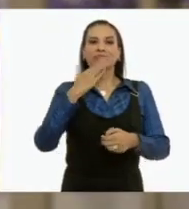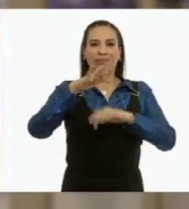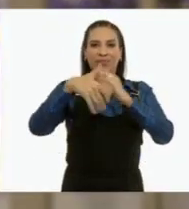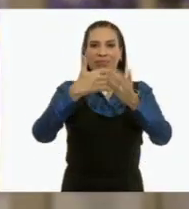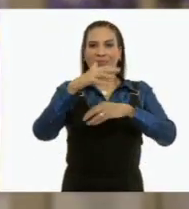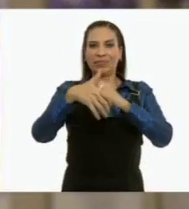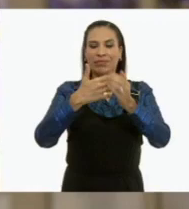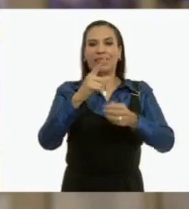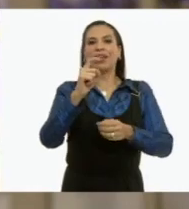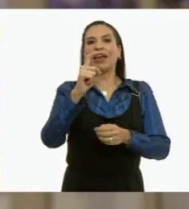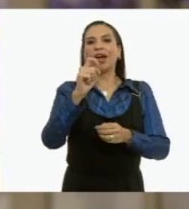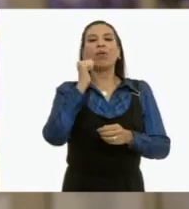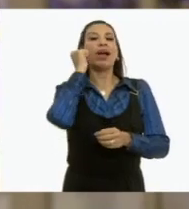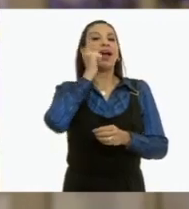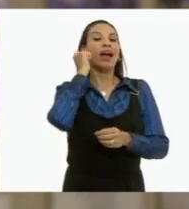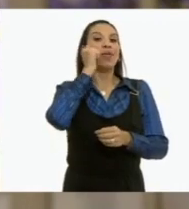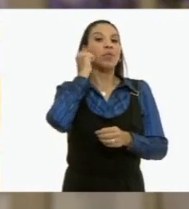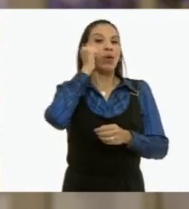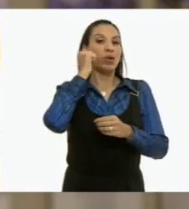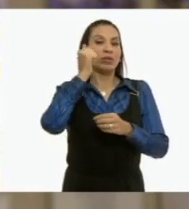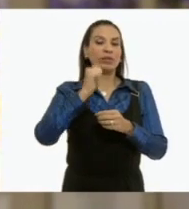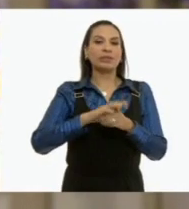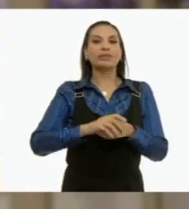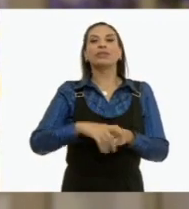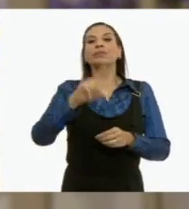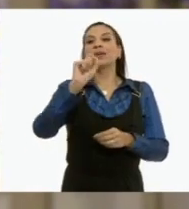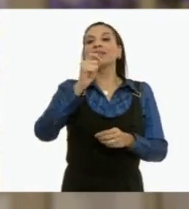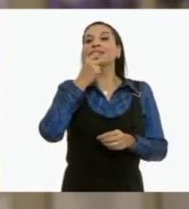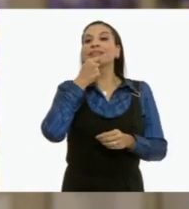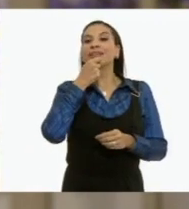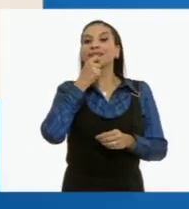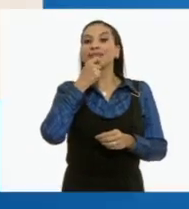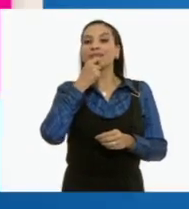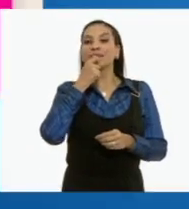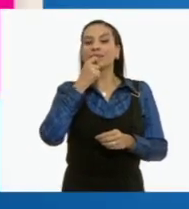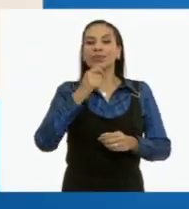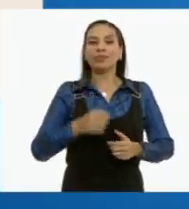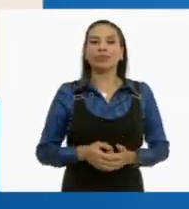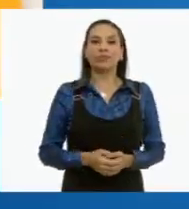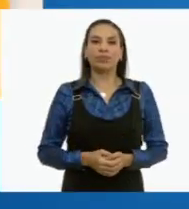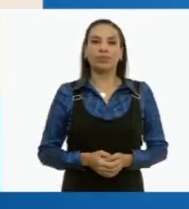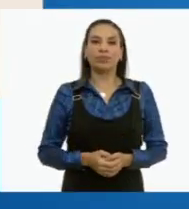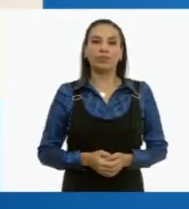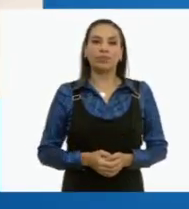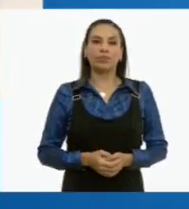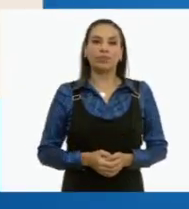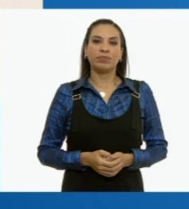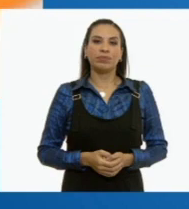tus manos con agua y con jabón durante 20 segundos.